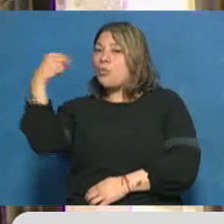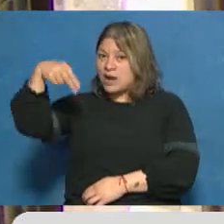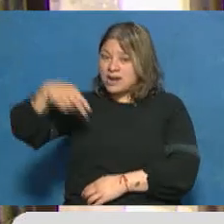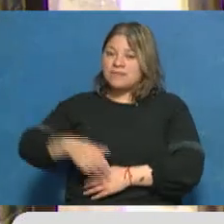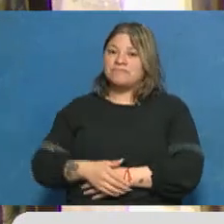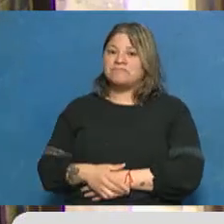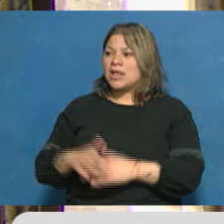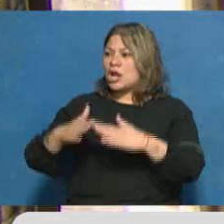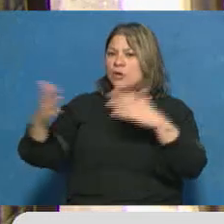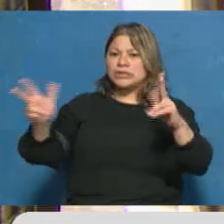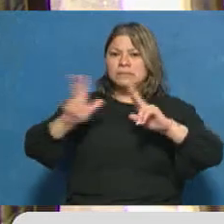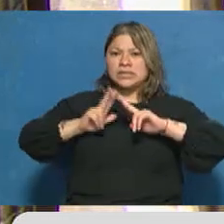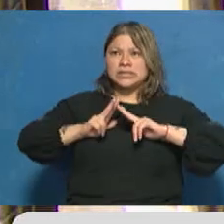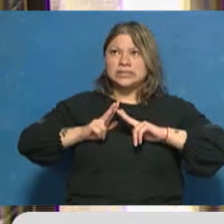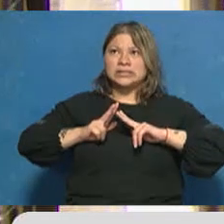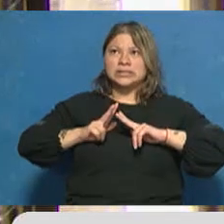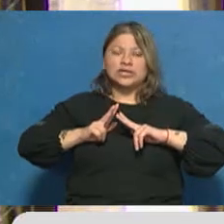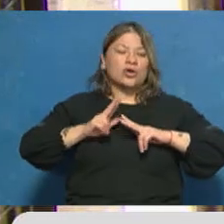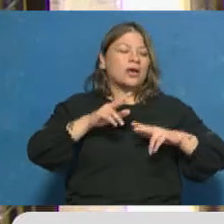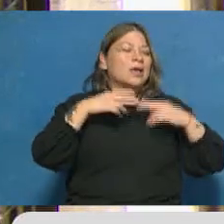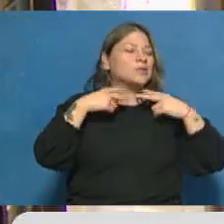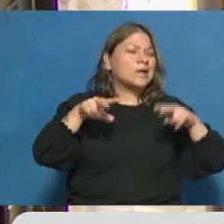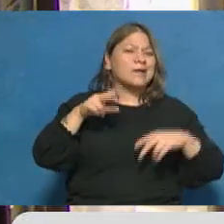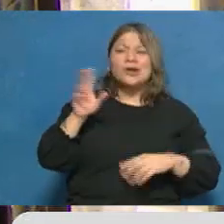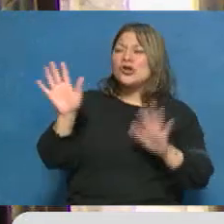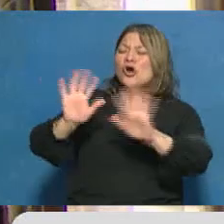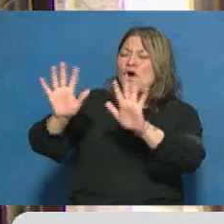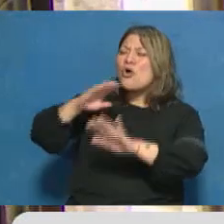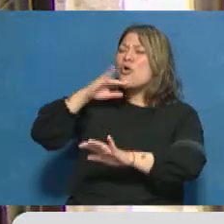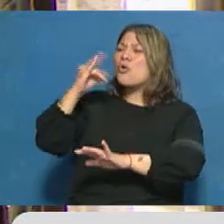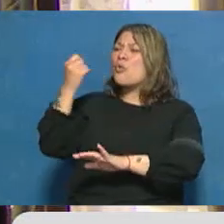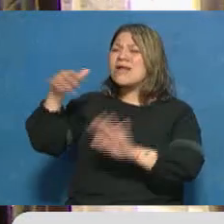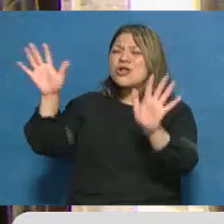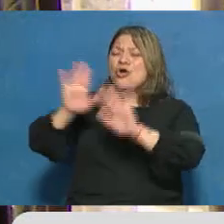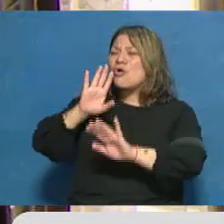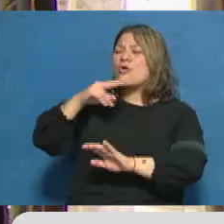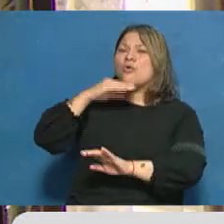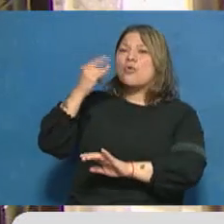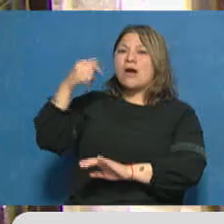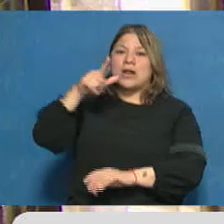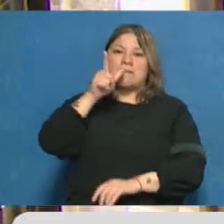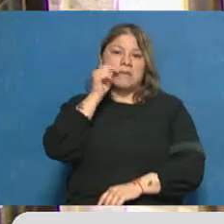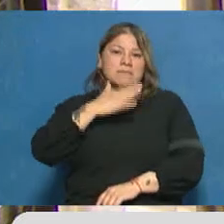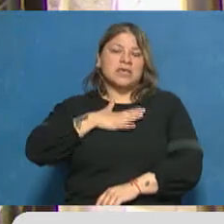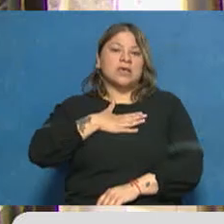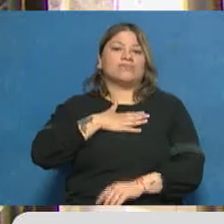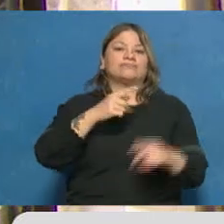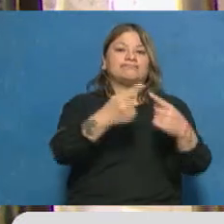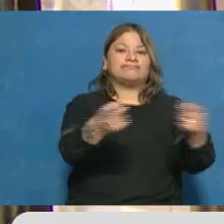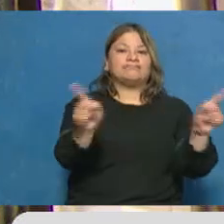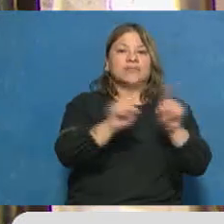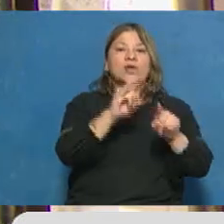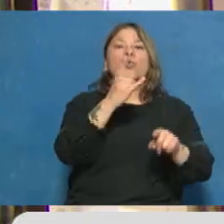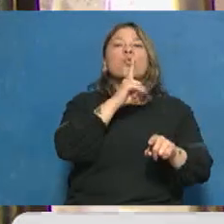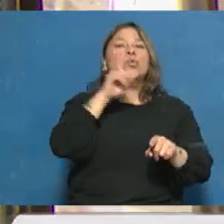que decían los vecinos, mi papá decía no Juan, así que bueno. Y está internado, está en terapia intensiva. Tuvieron que hacer una operación